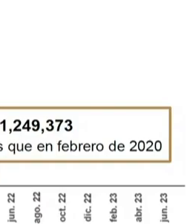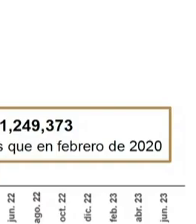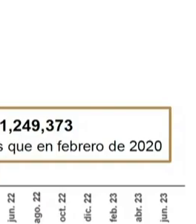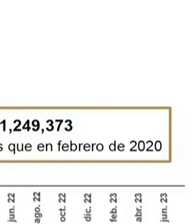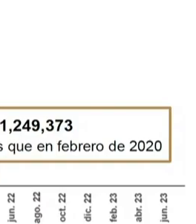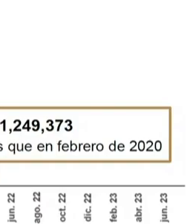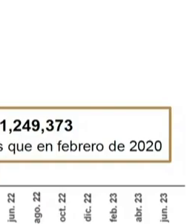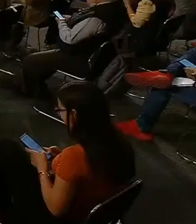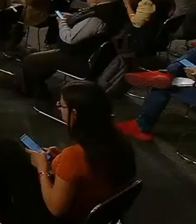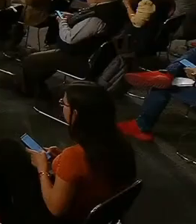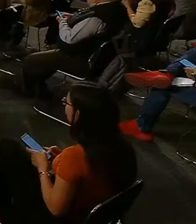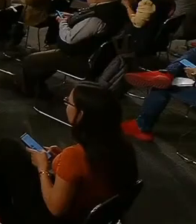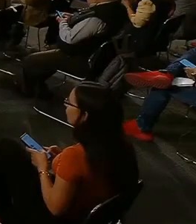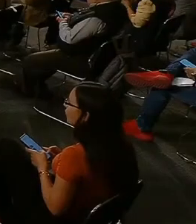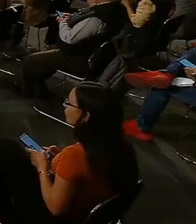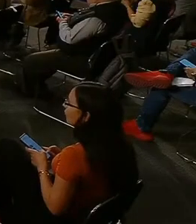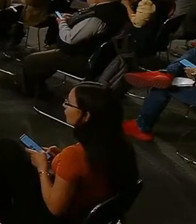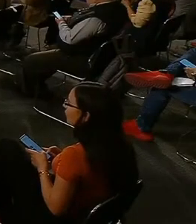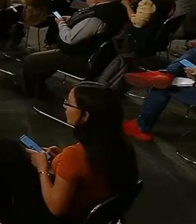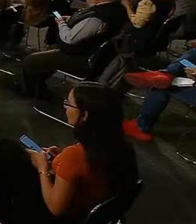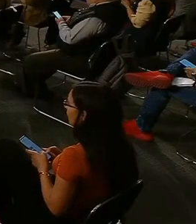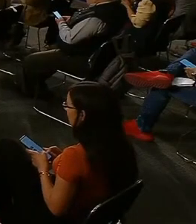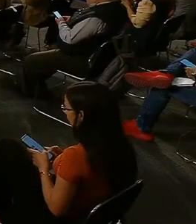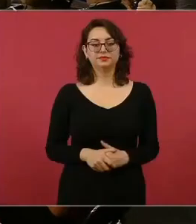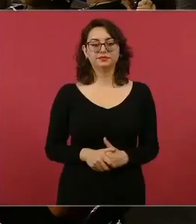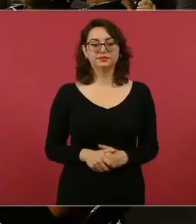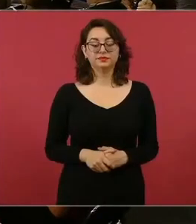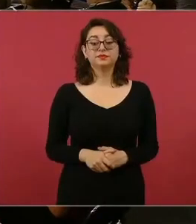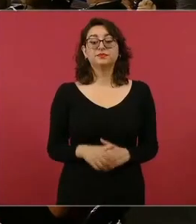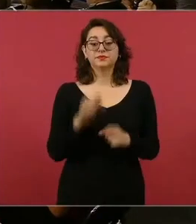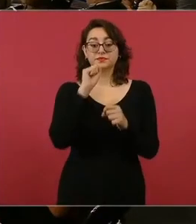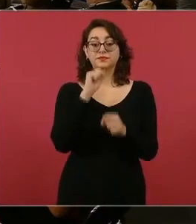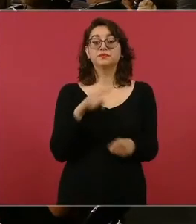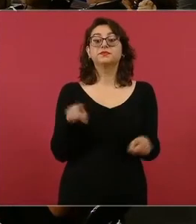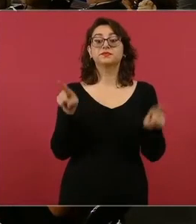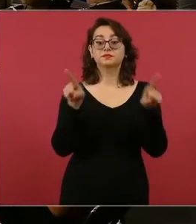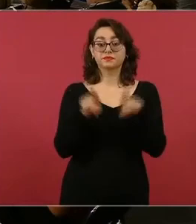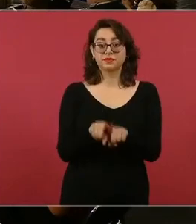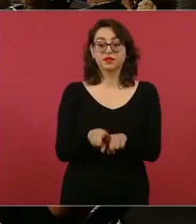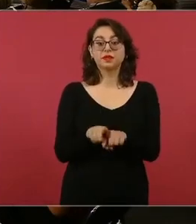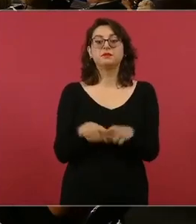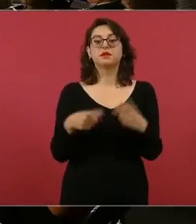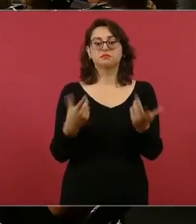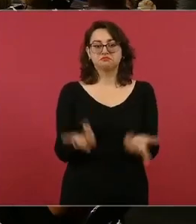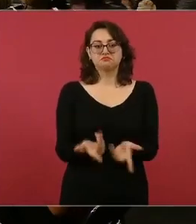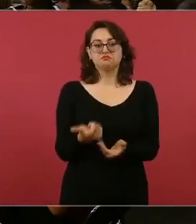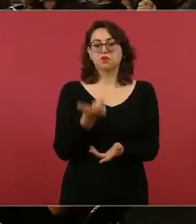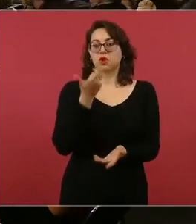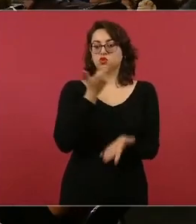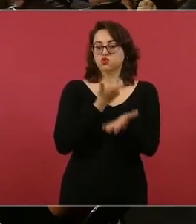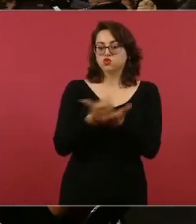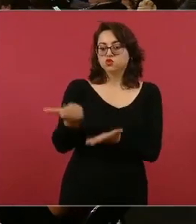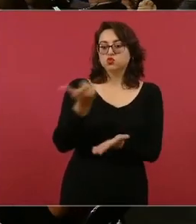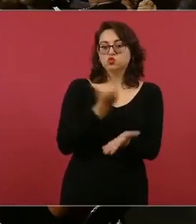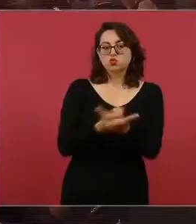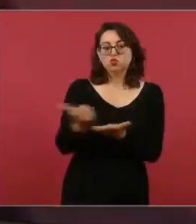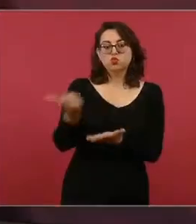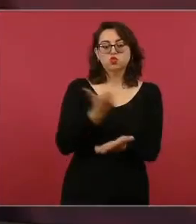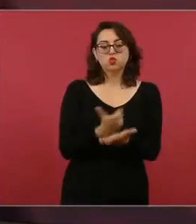del salario promedio de estos cerca de 22 millones de trabajadores.